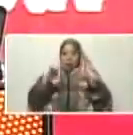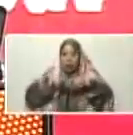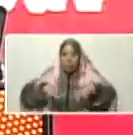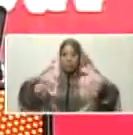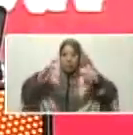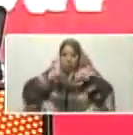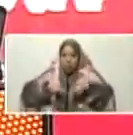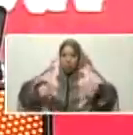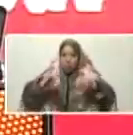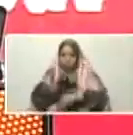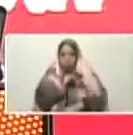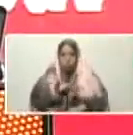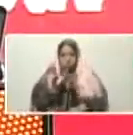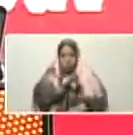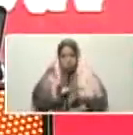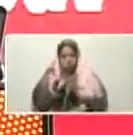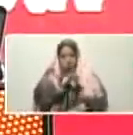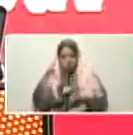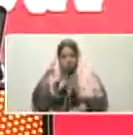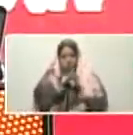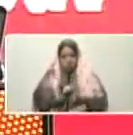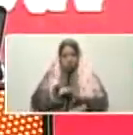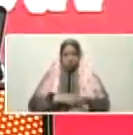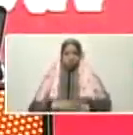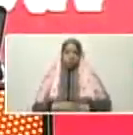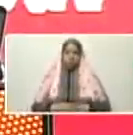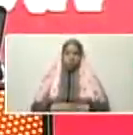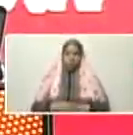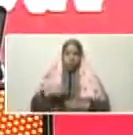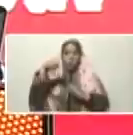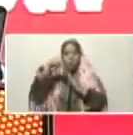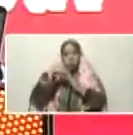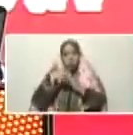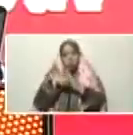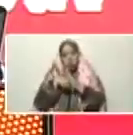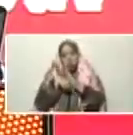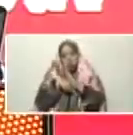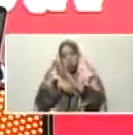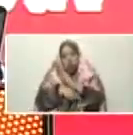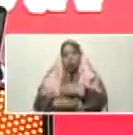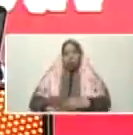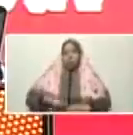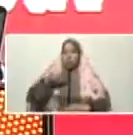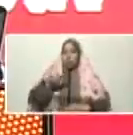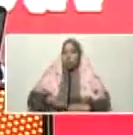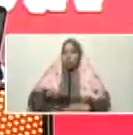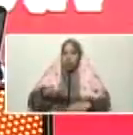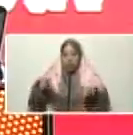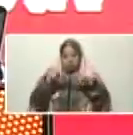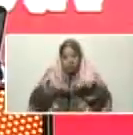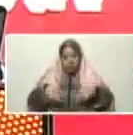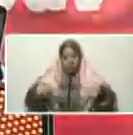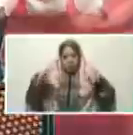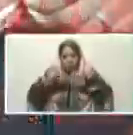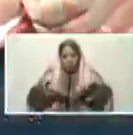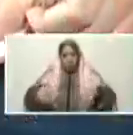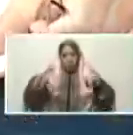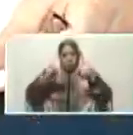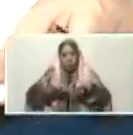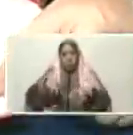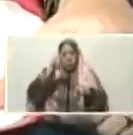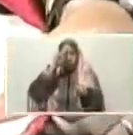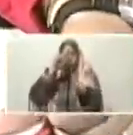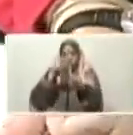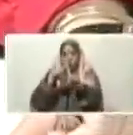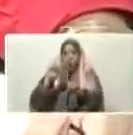democracia socialista y profundizarlo sería un elemento vital a tomar en cuenta